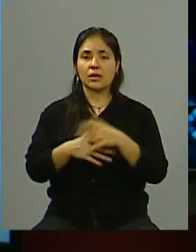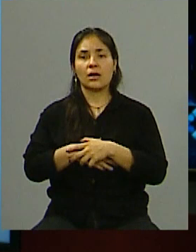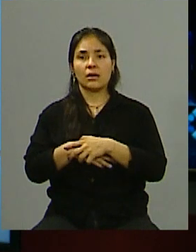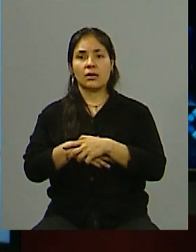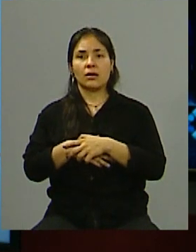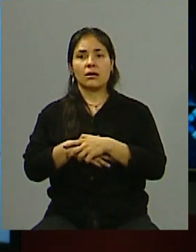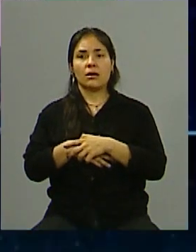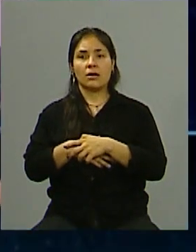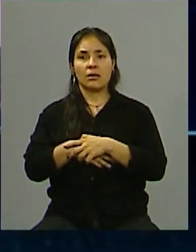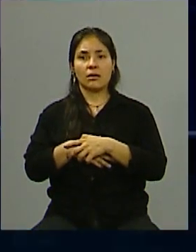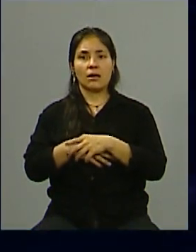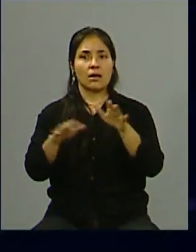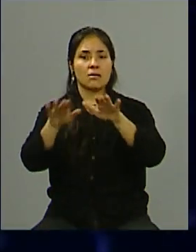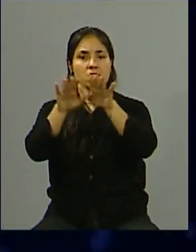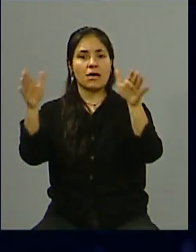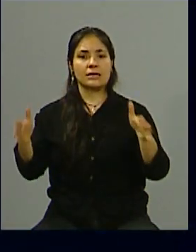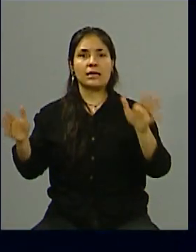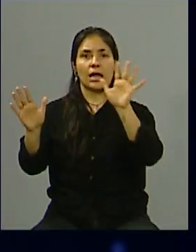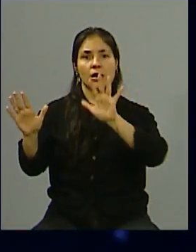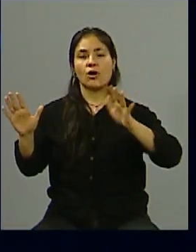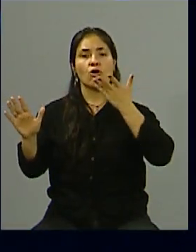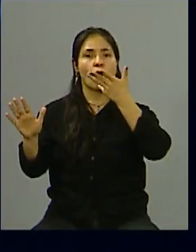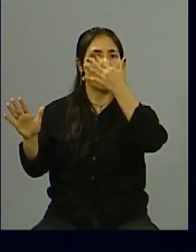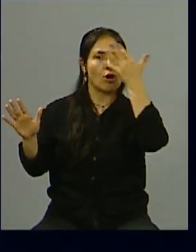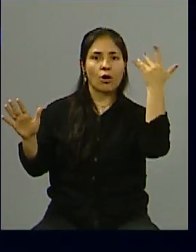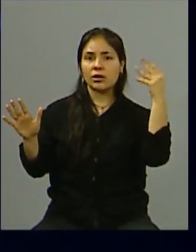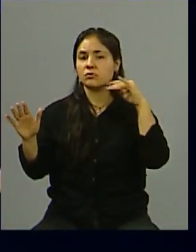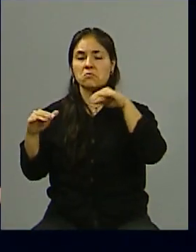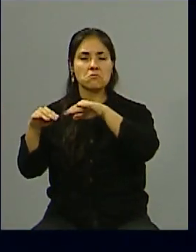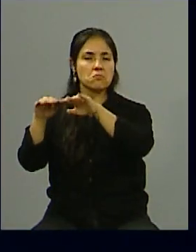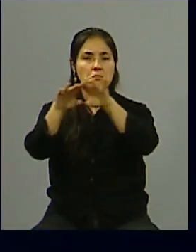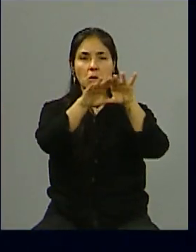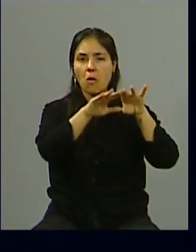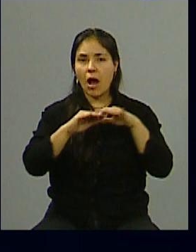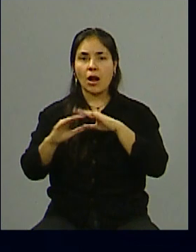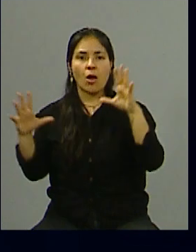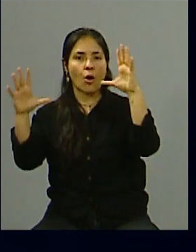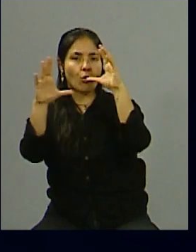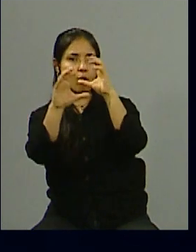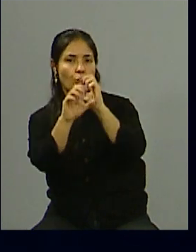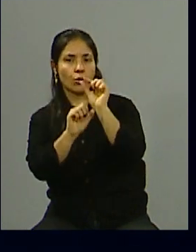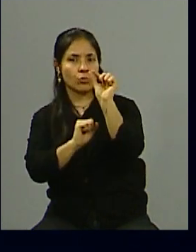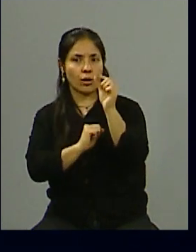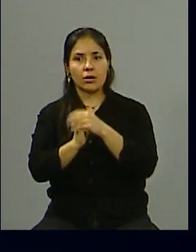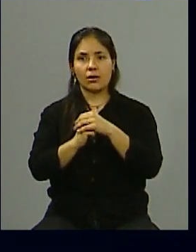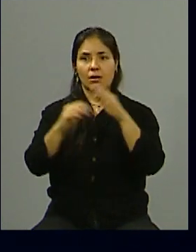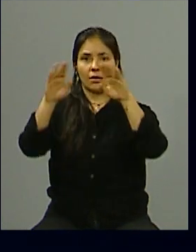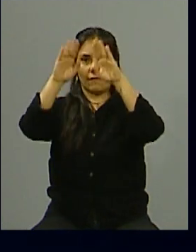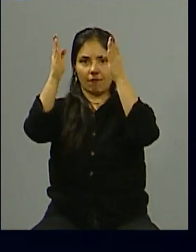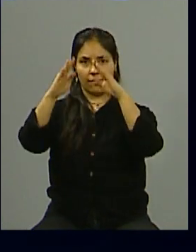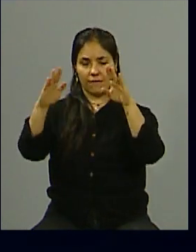bastante monocromático, bastante oscuro, que hacía incluso que las figuras estuvieran como